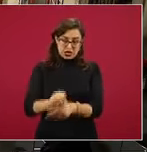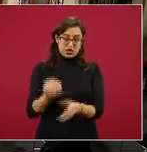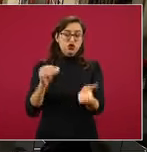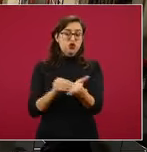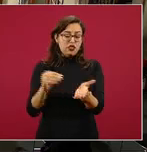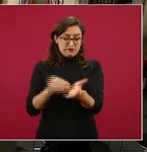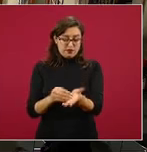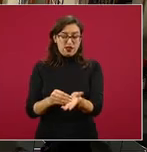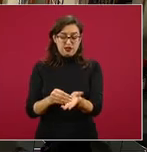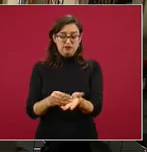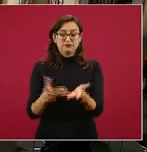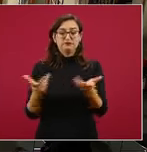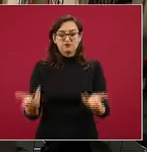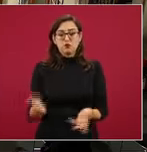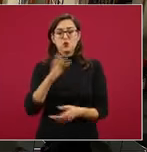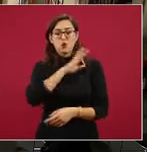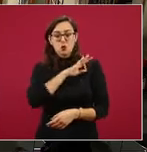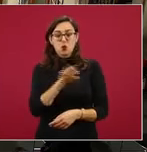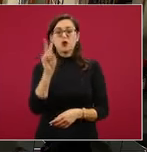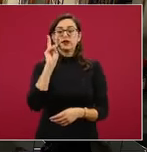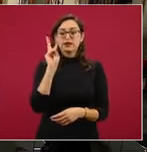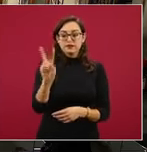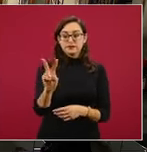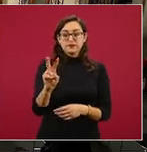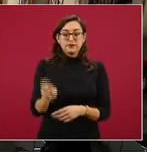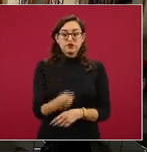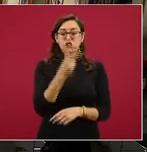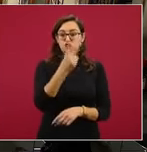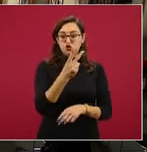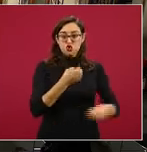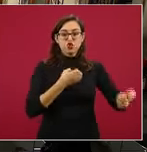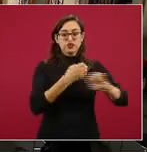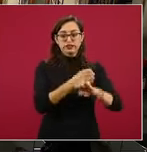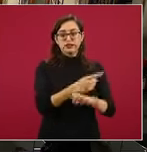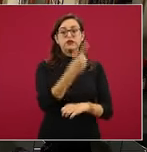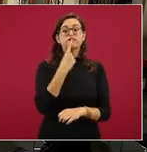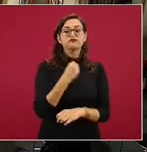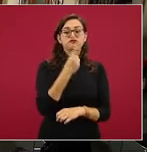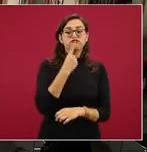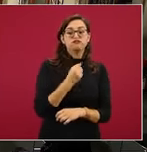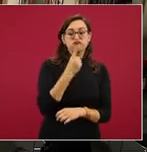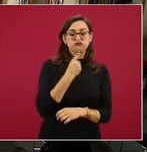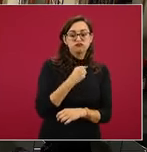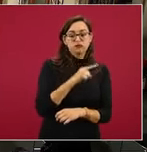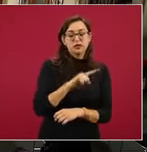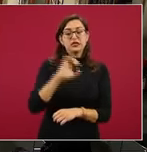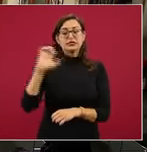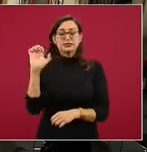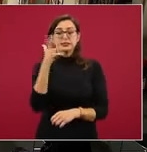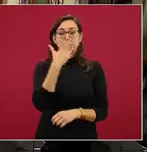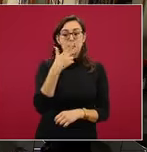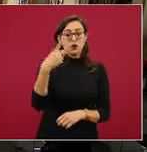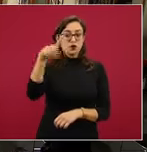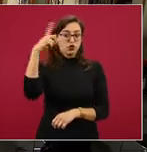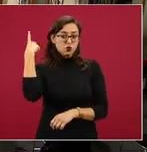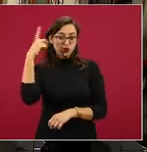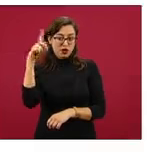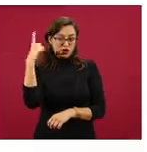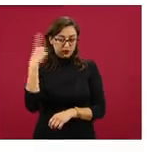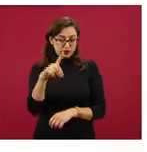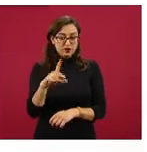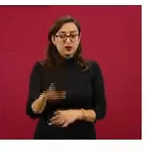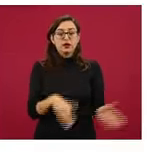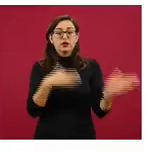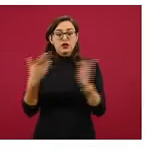en donde tenemos estos 2 estados en rojo, Chihuahua y Durango, y tenemos